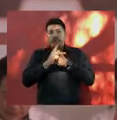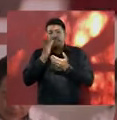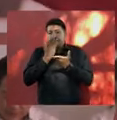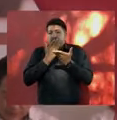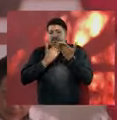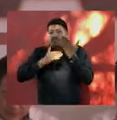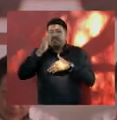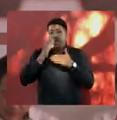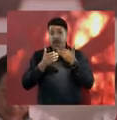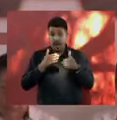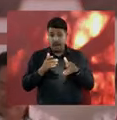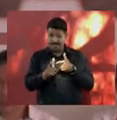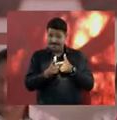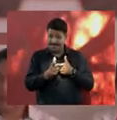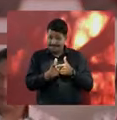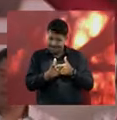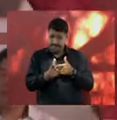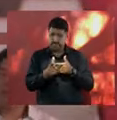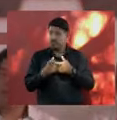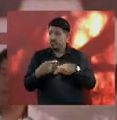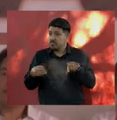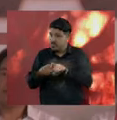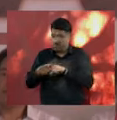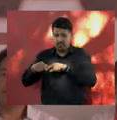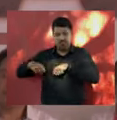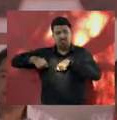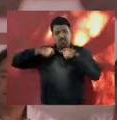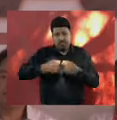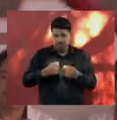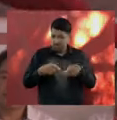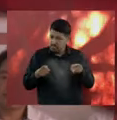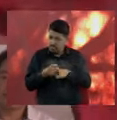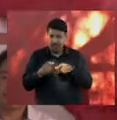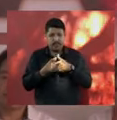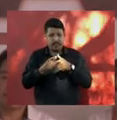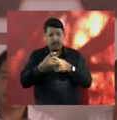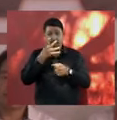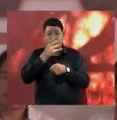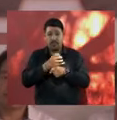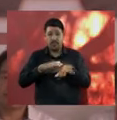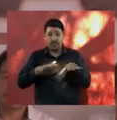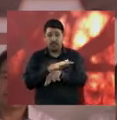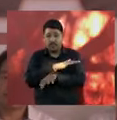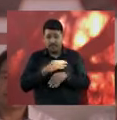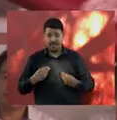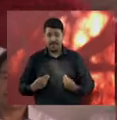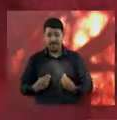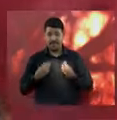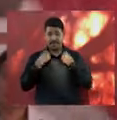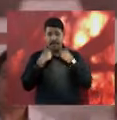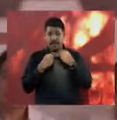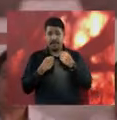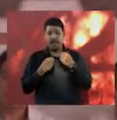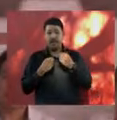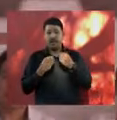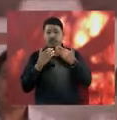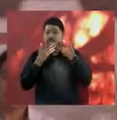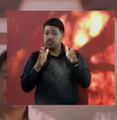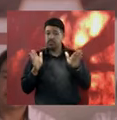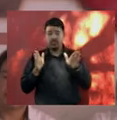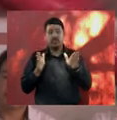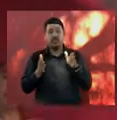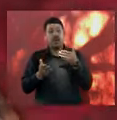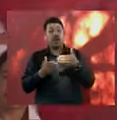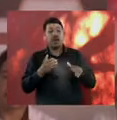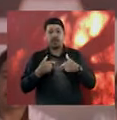Vamos a darle continuidad a la cuarta transformación de la vida pública. Vengo a comprometerme